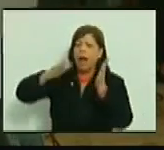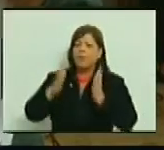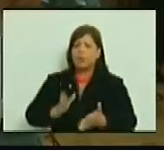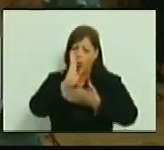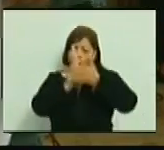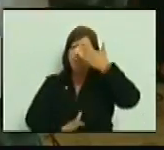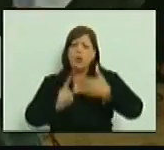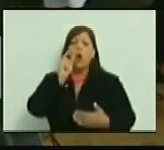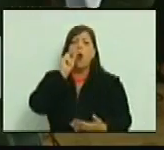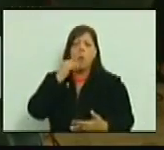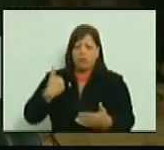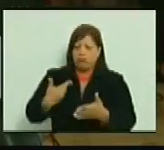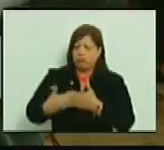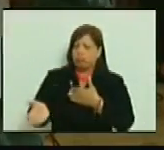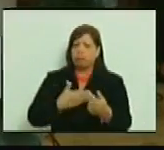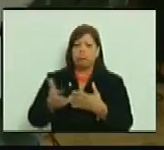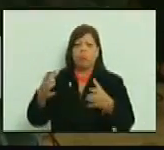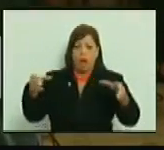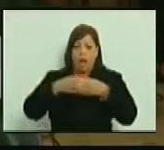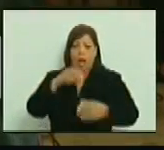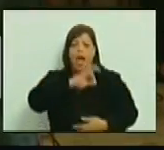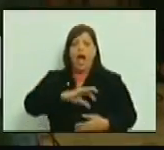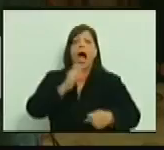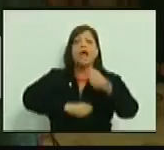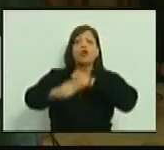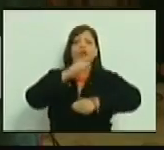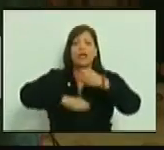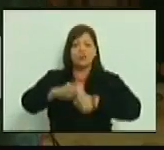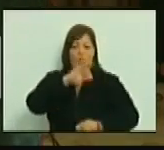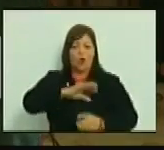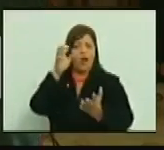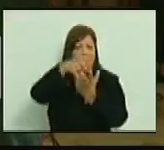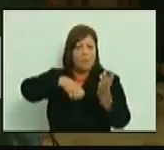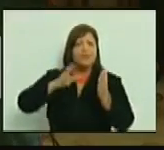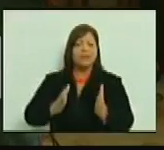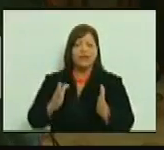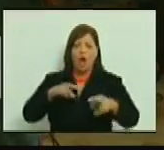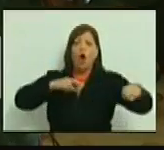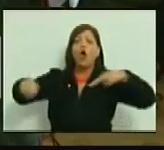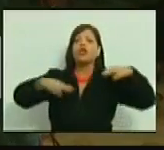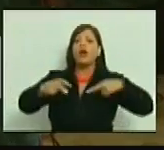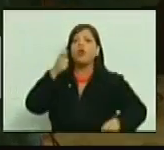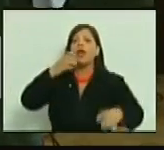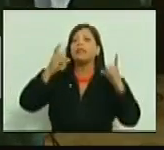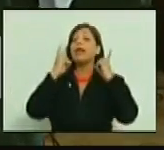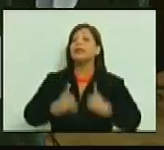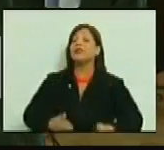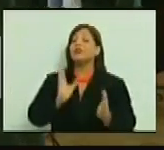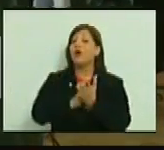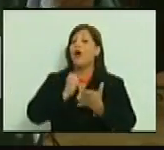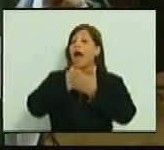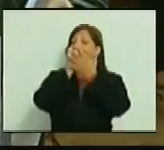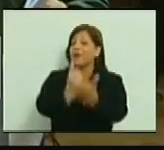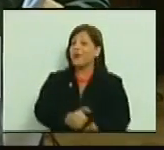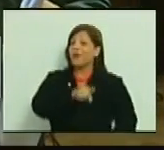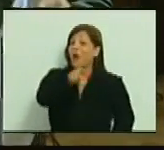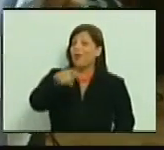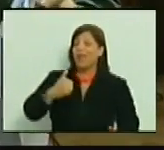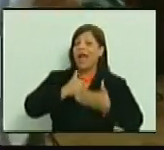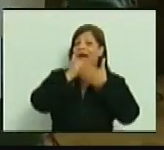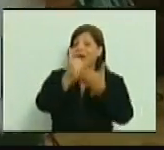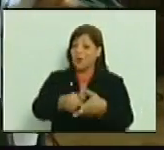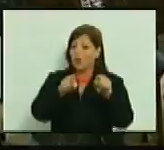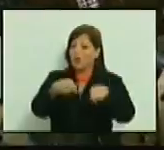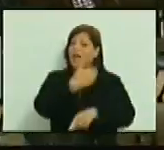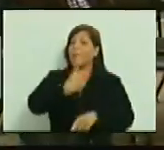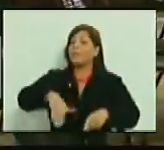o una asociación campesina que esté aquí en la Contraloría y que tenga decisiones, que le ayude a usted